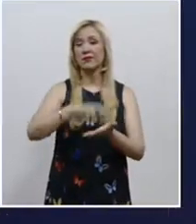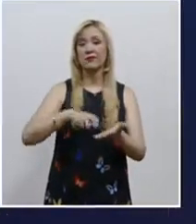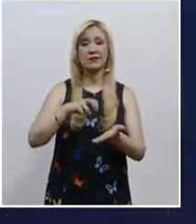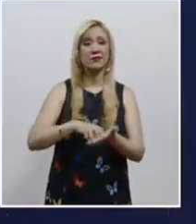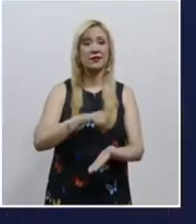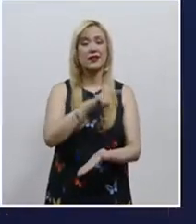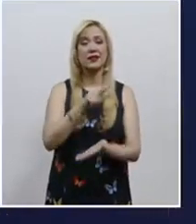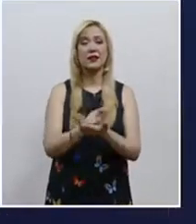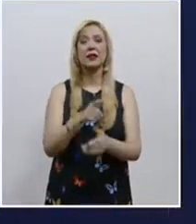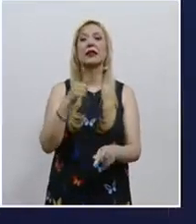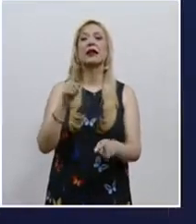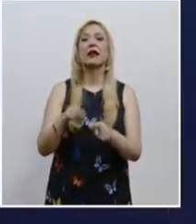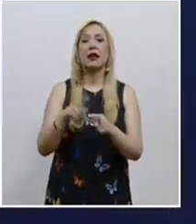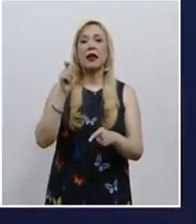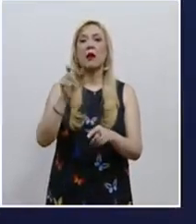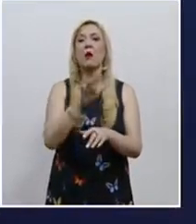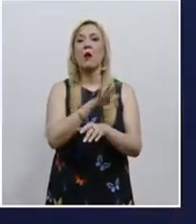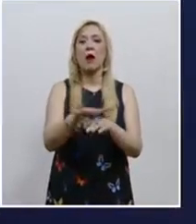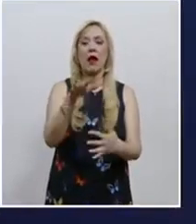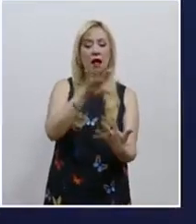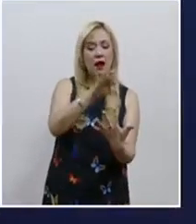las atribuciones del Tribunal Electoral.